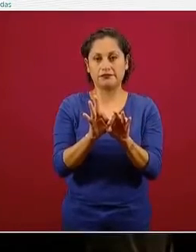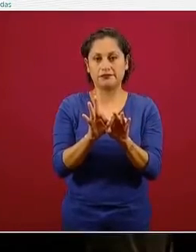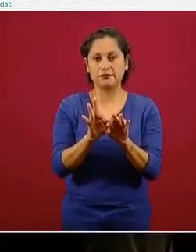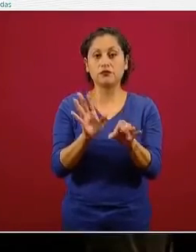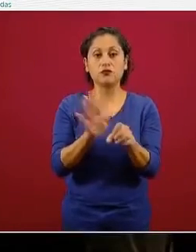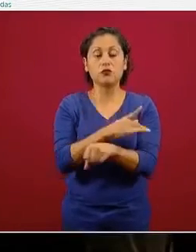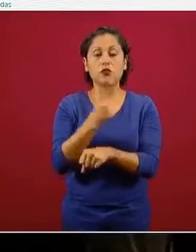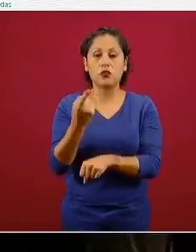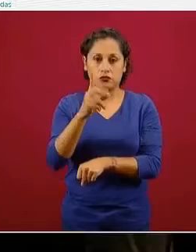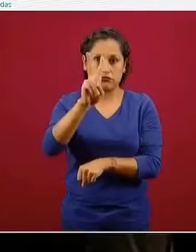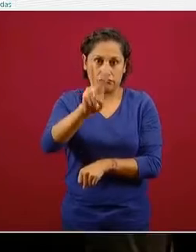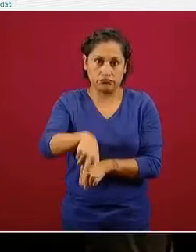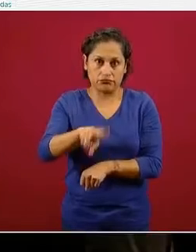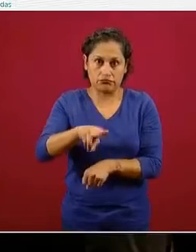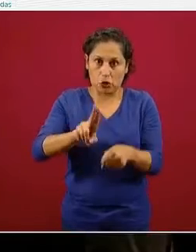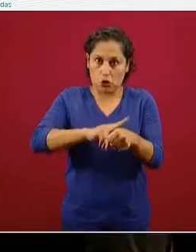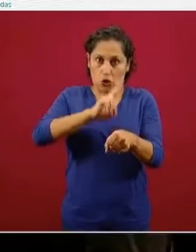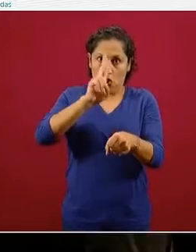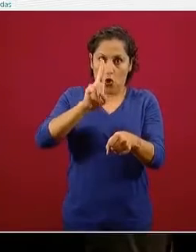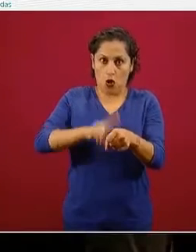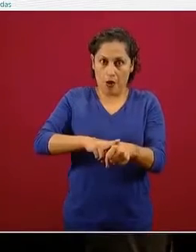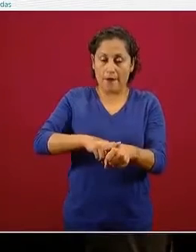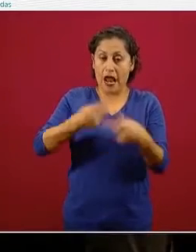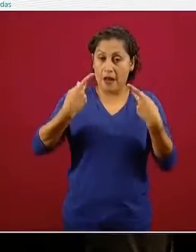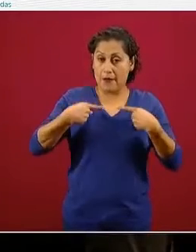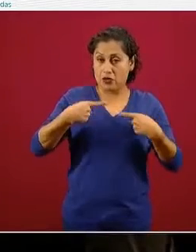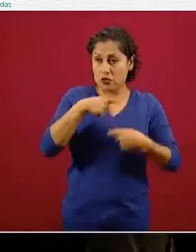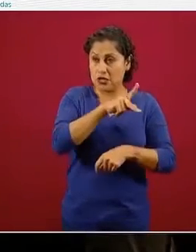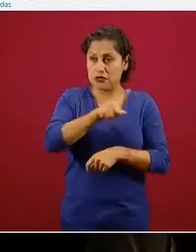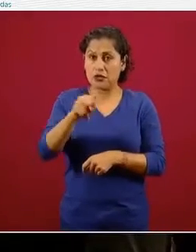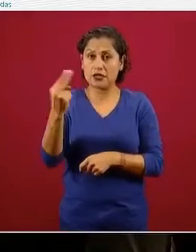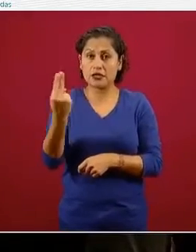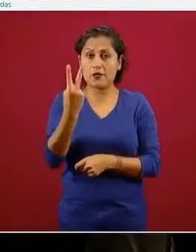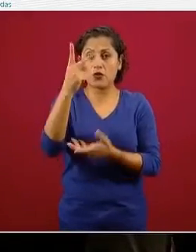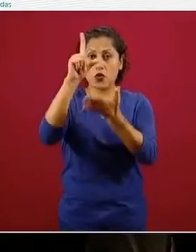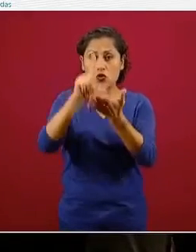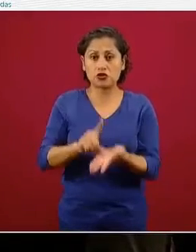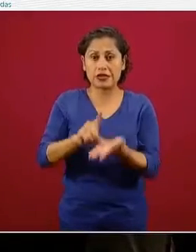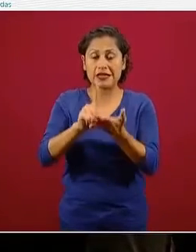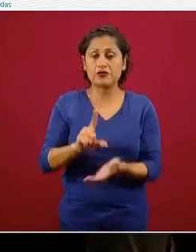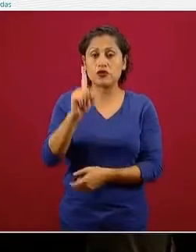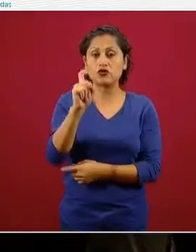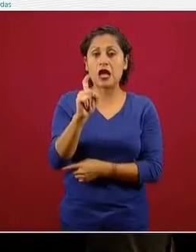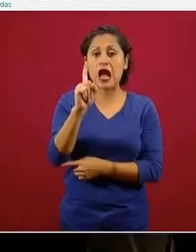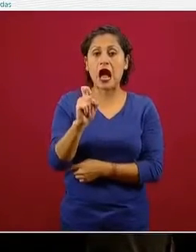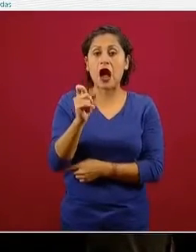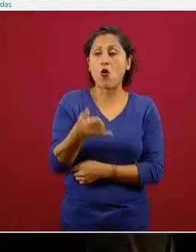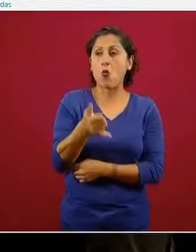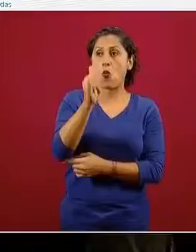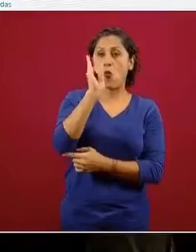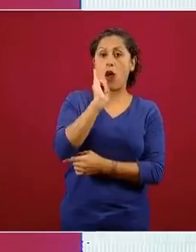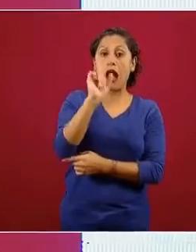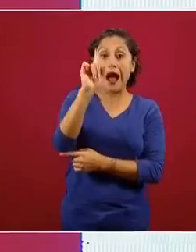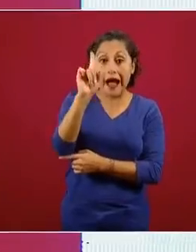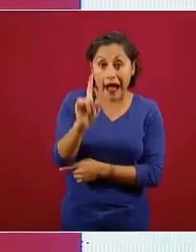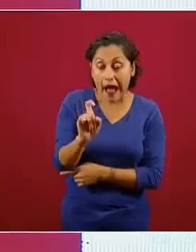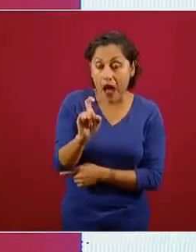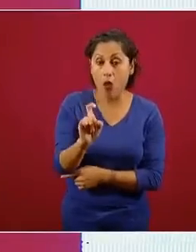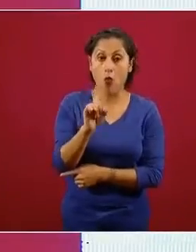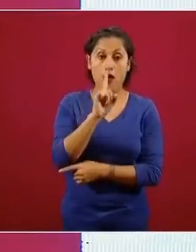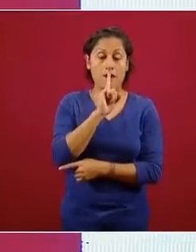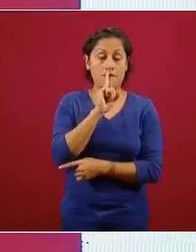personas necesitamos en promedio 2 litros de agua libre, de agua simple, al día, al